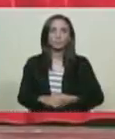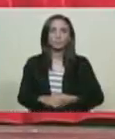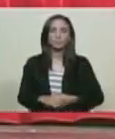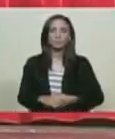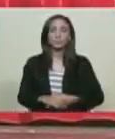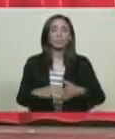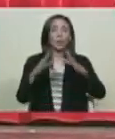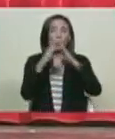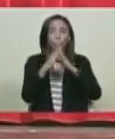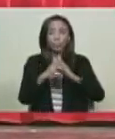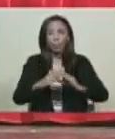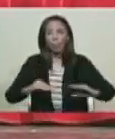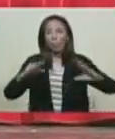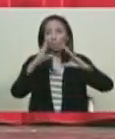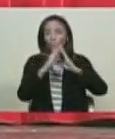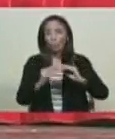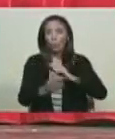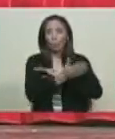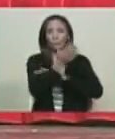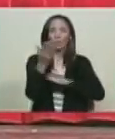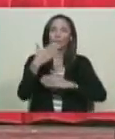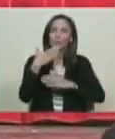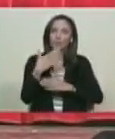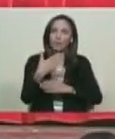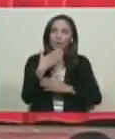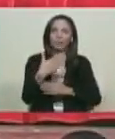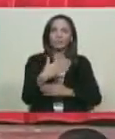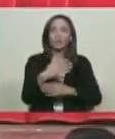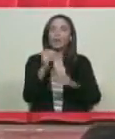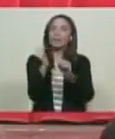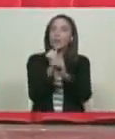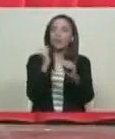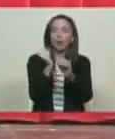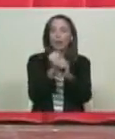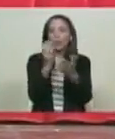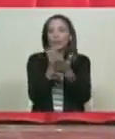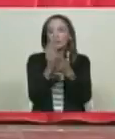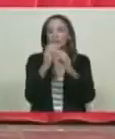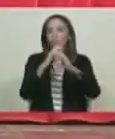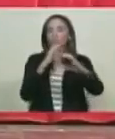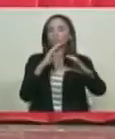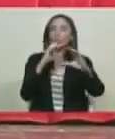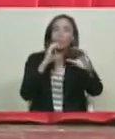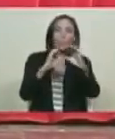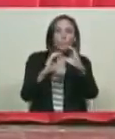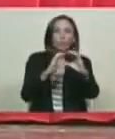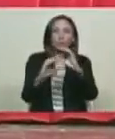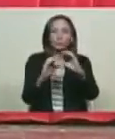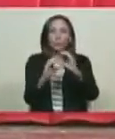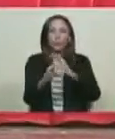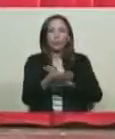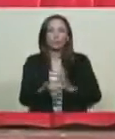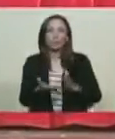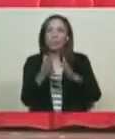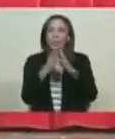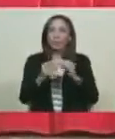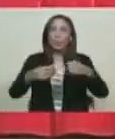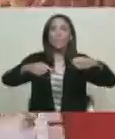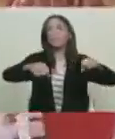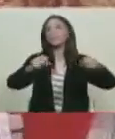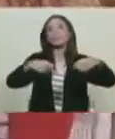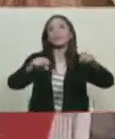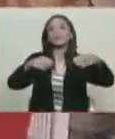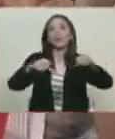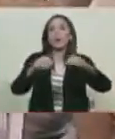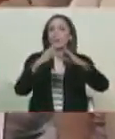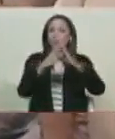y a todos ustedes, compañeros, trabajadores del transporte, de las telecomunicaciones, a los motorizados de